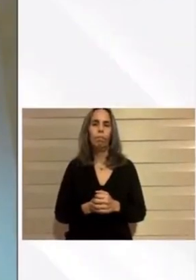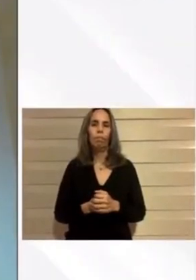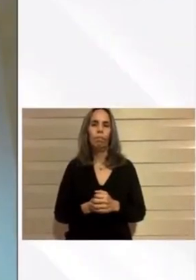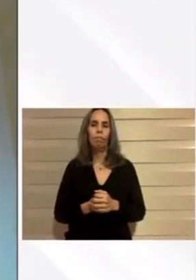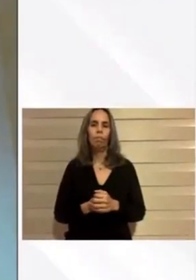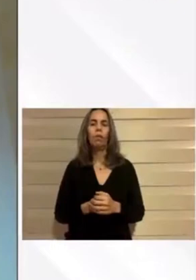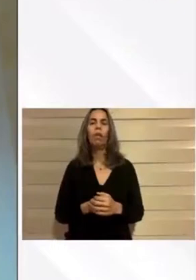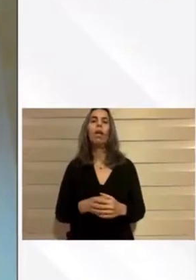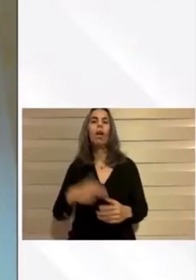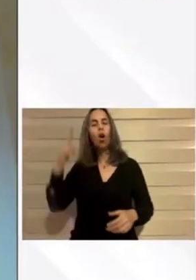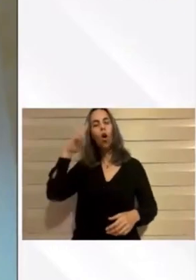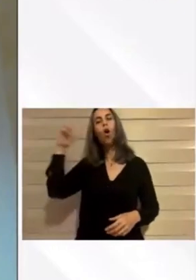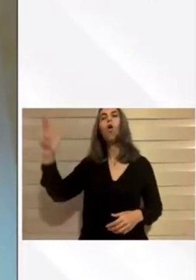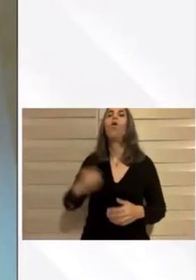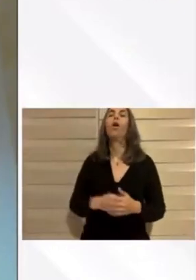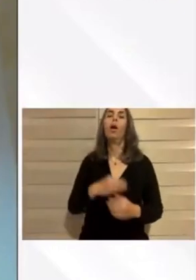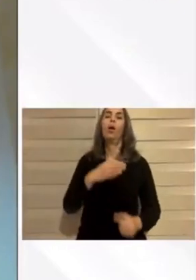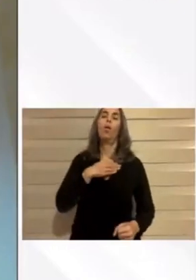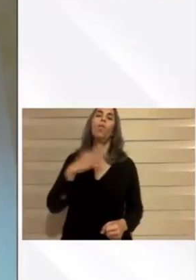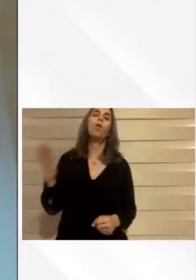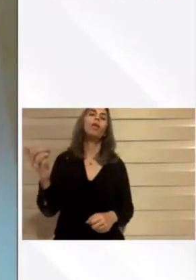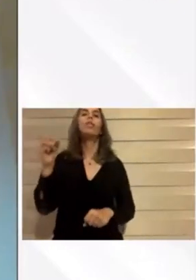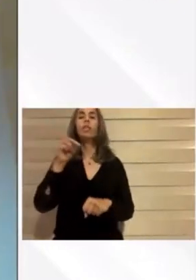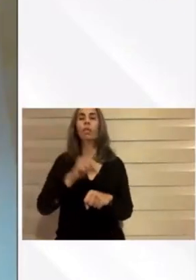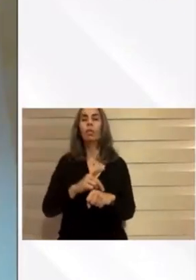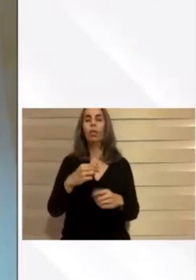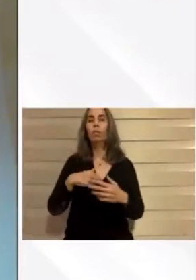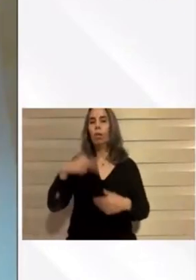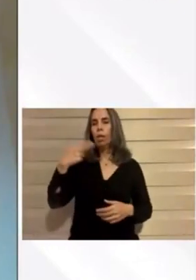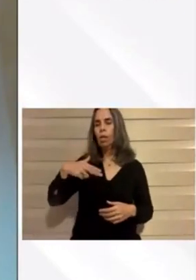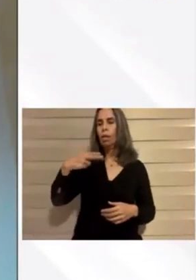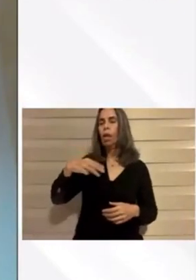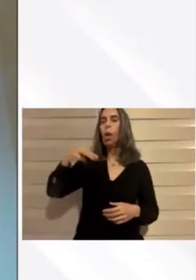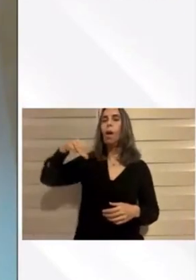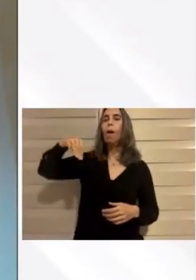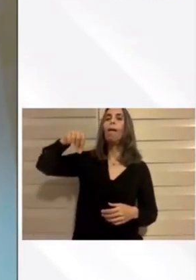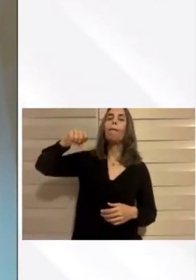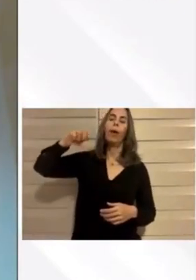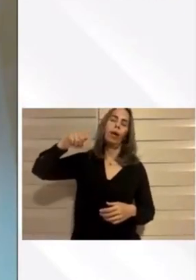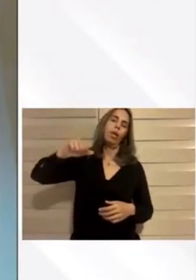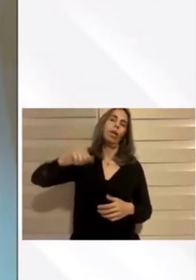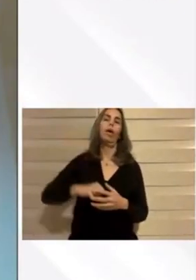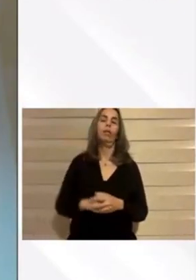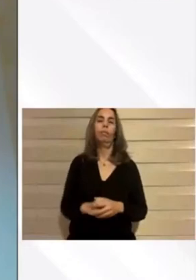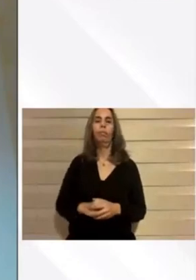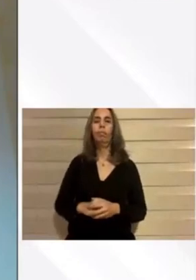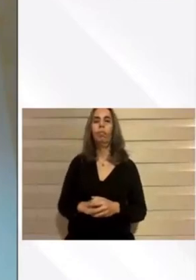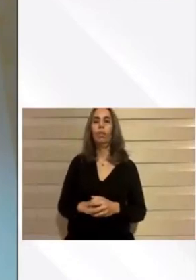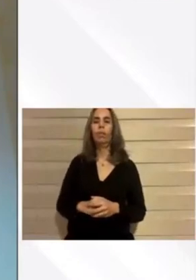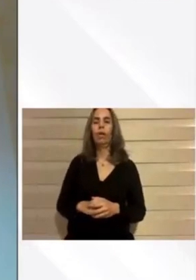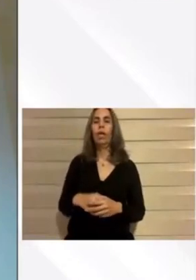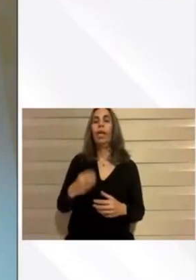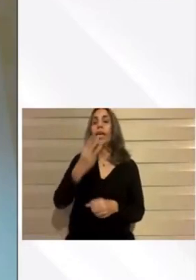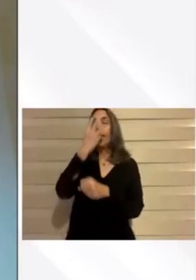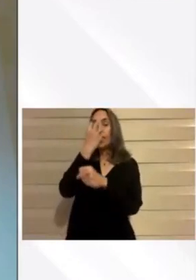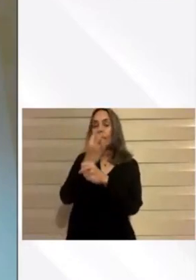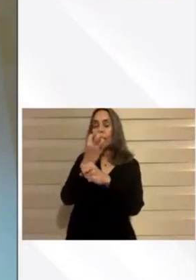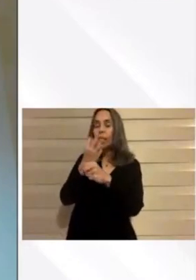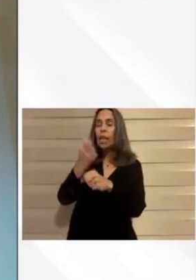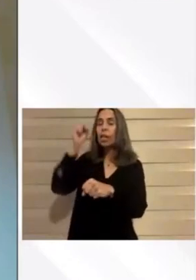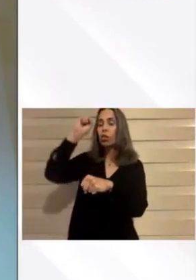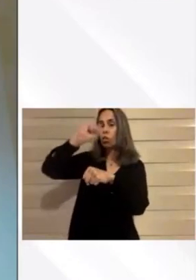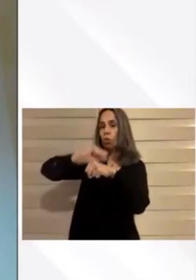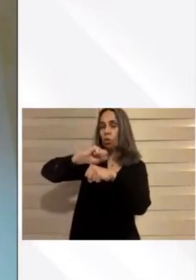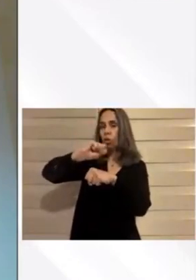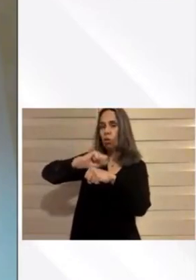Hola, buenos días. Mi nombre es María Fernanda Santos Jiménez. Curso el tercer grado en la Escuela